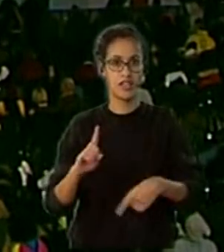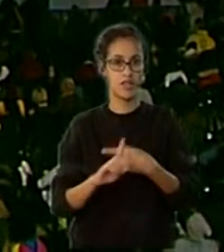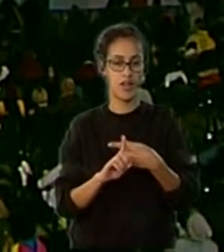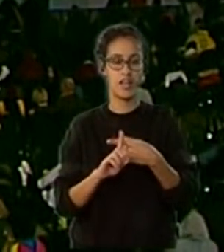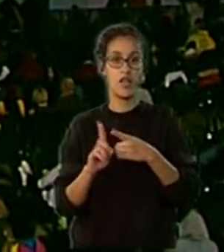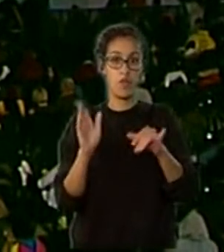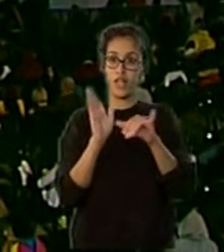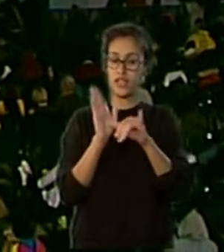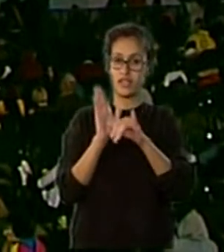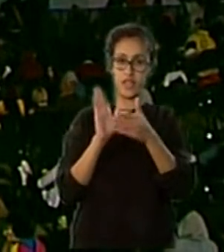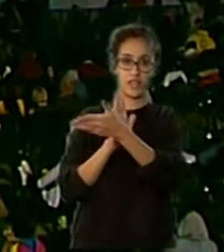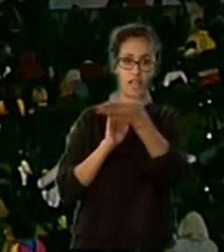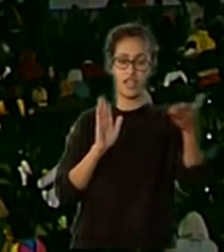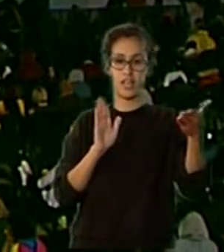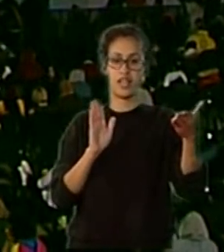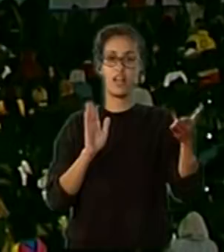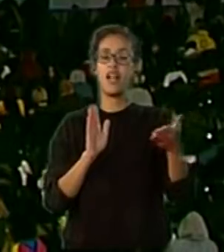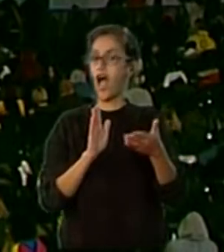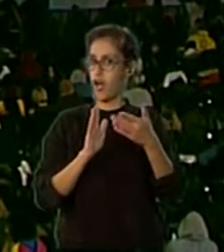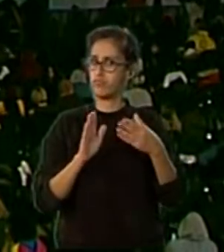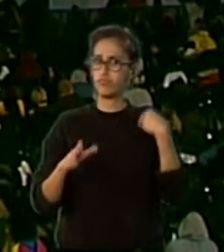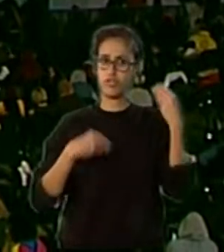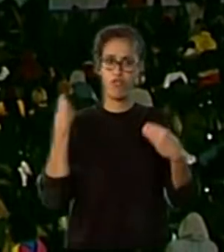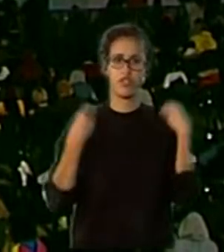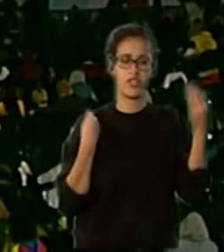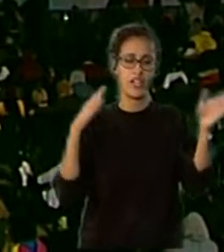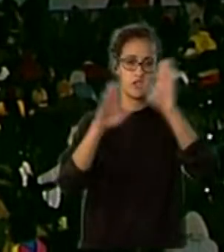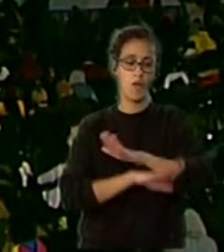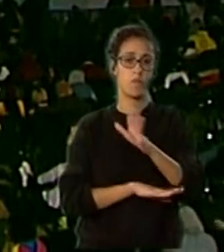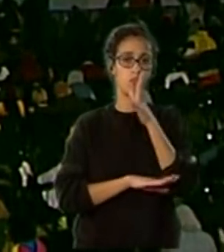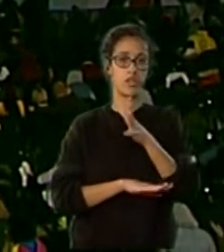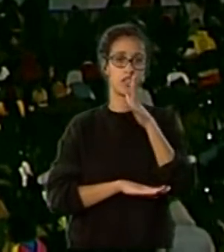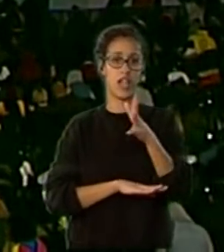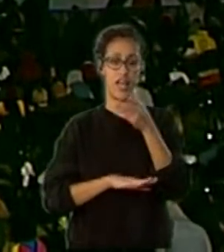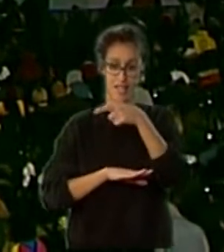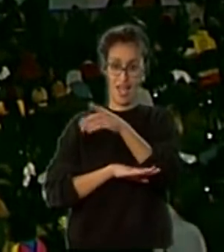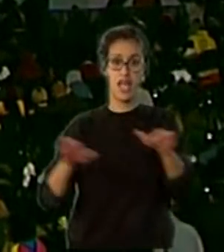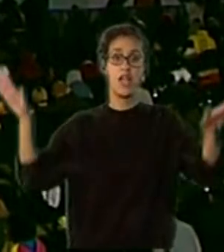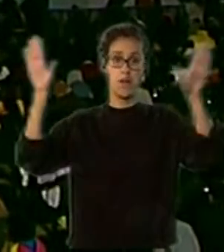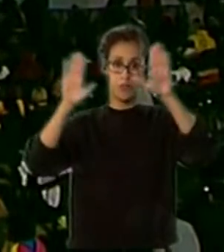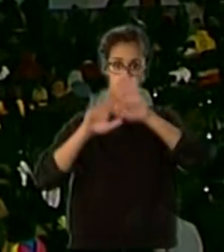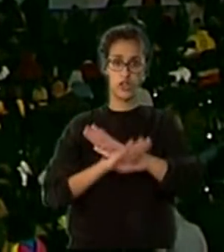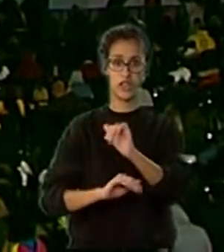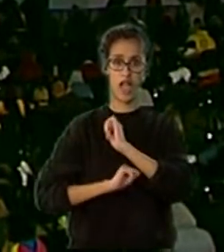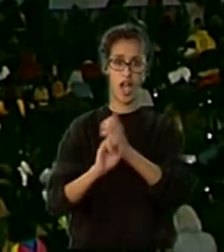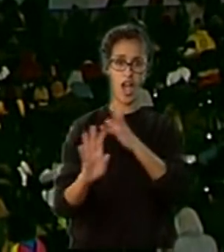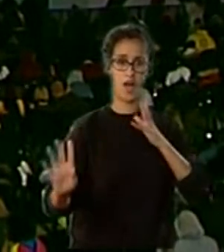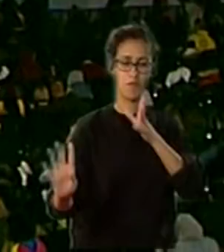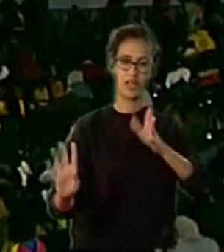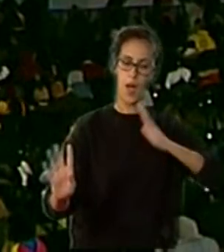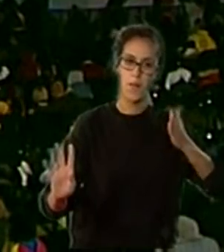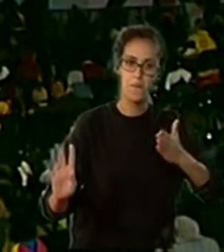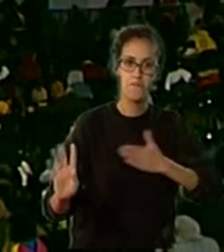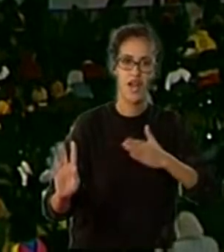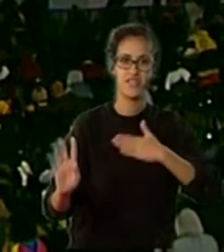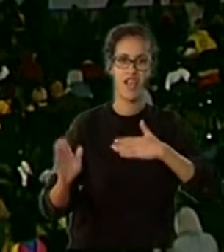este lateral, gente haciendo noche desde anoche, porque mañana a partir de las 9 se abre la taquilla para disfrutar de la preselección